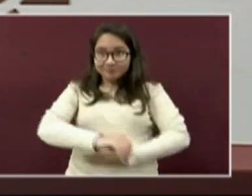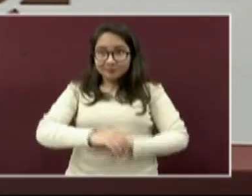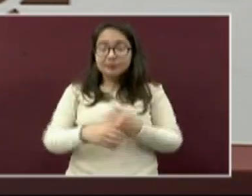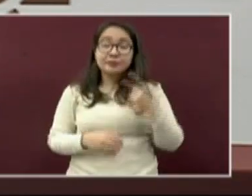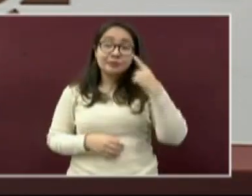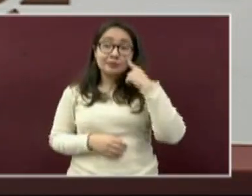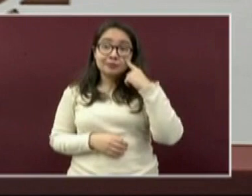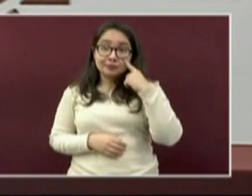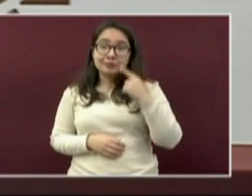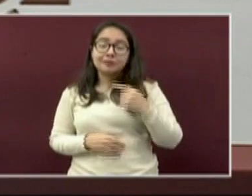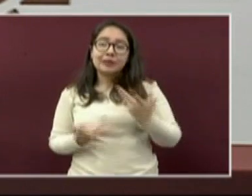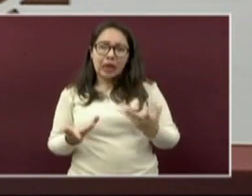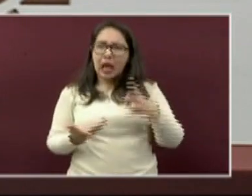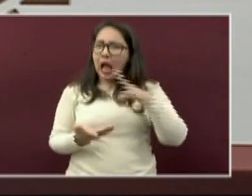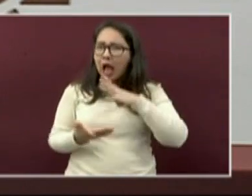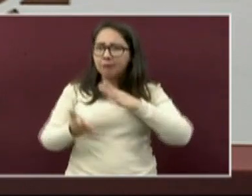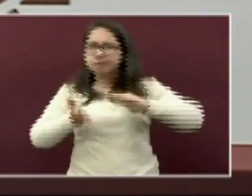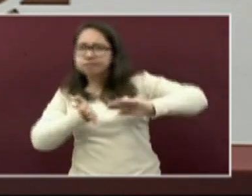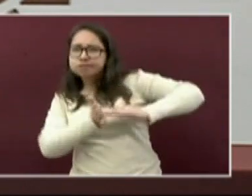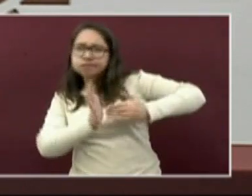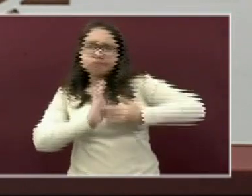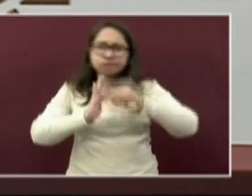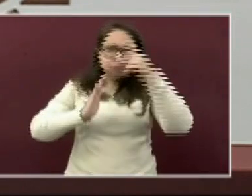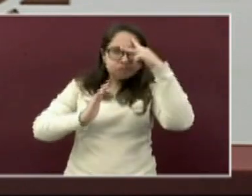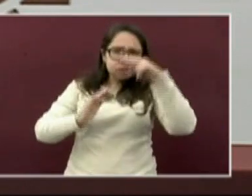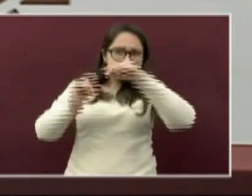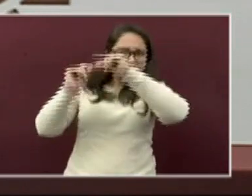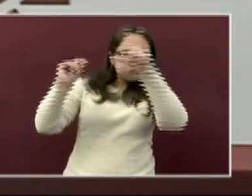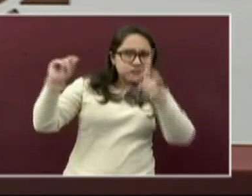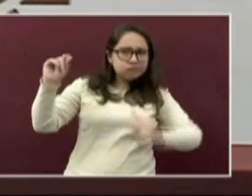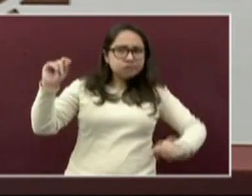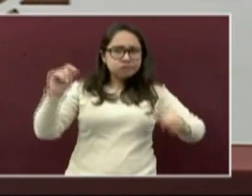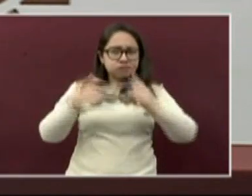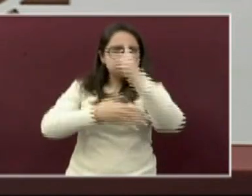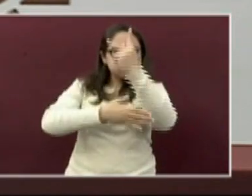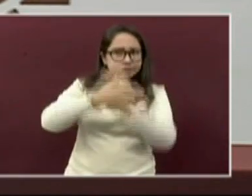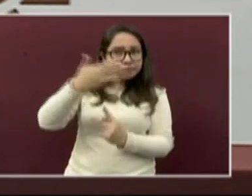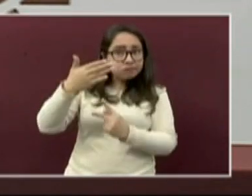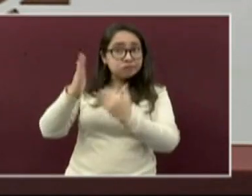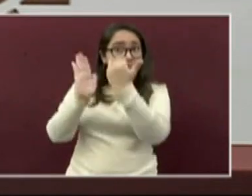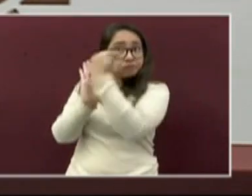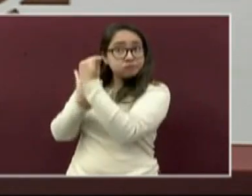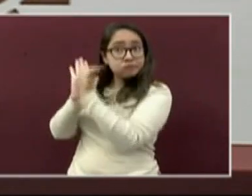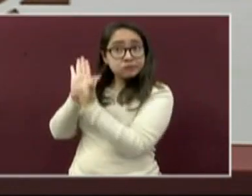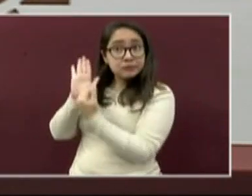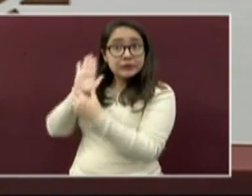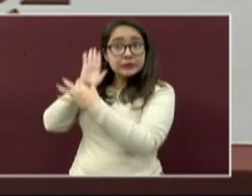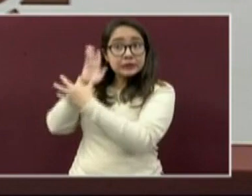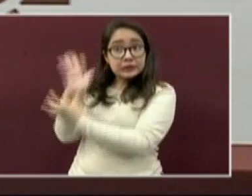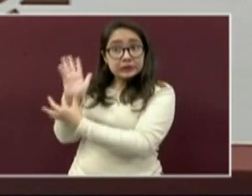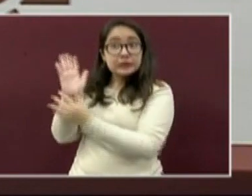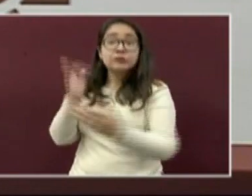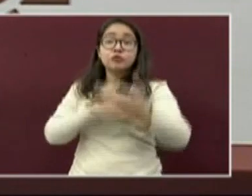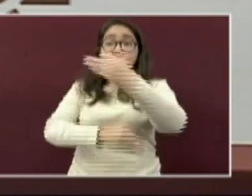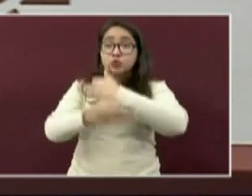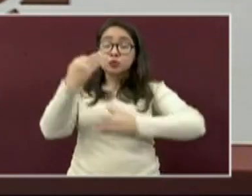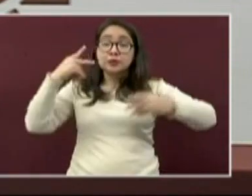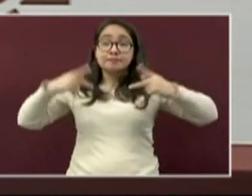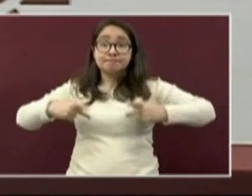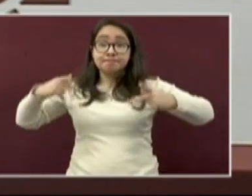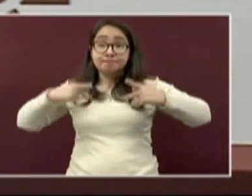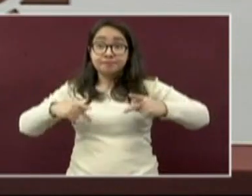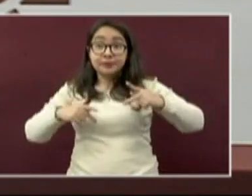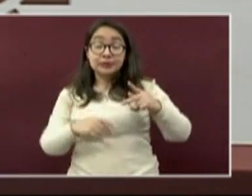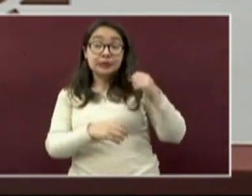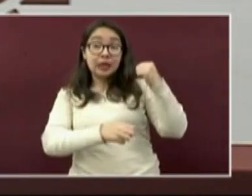contra kobe 19 contempla que la vacuna se aplique a toda la población a partir